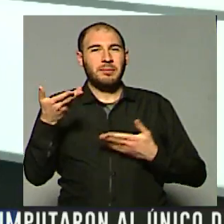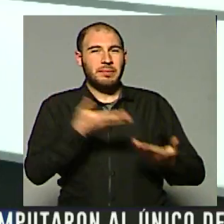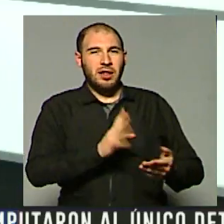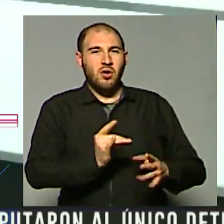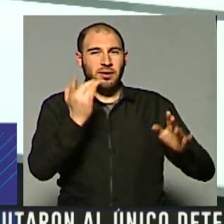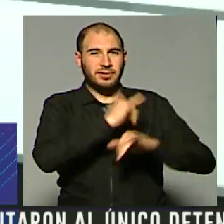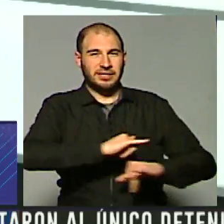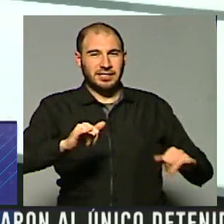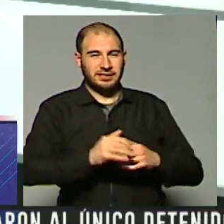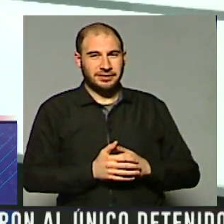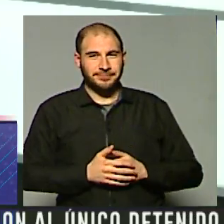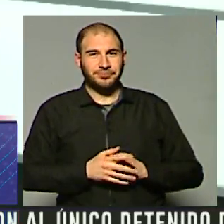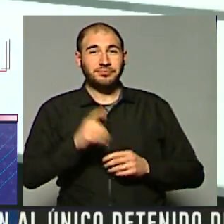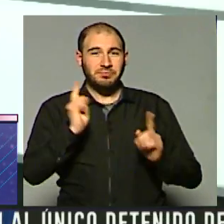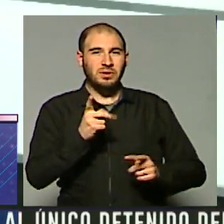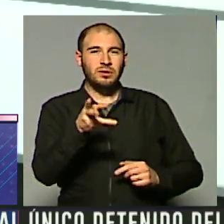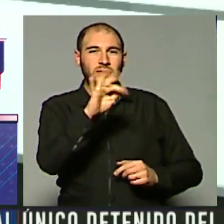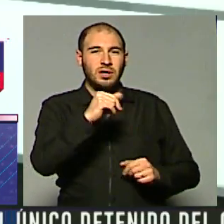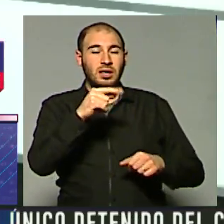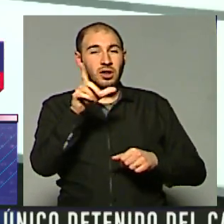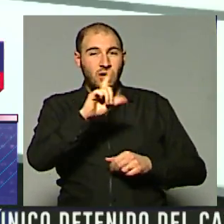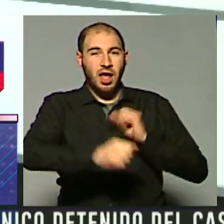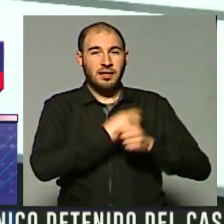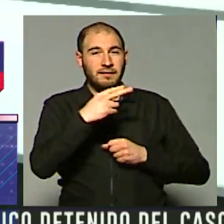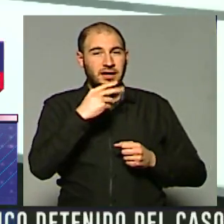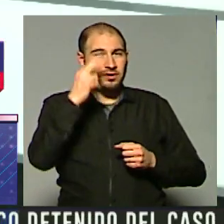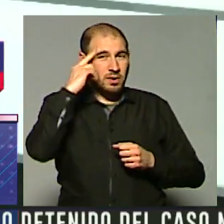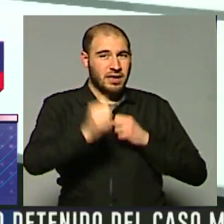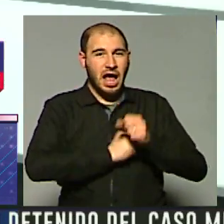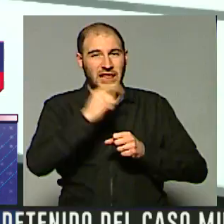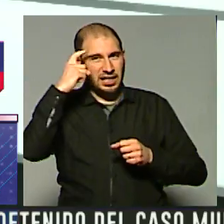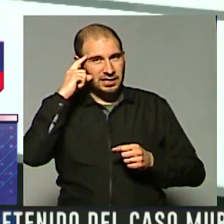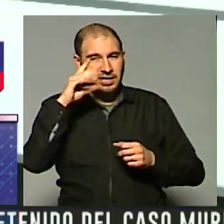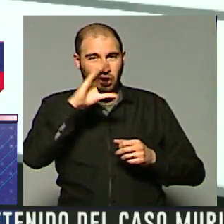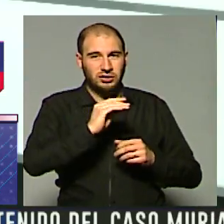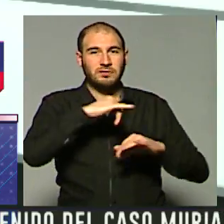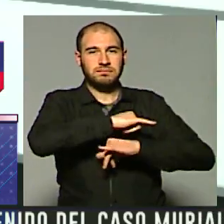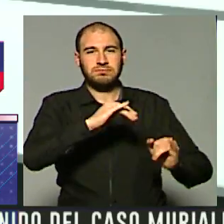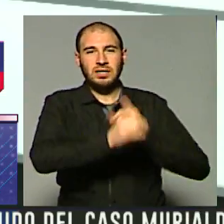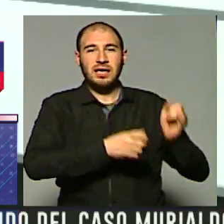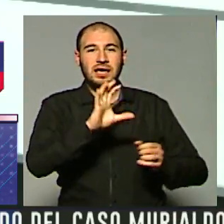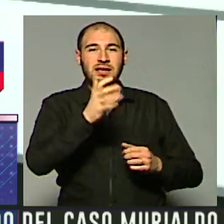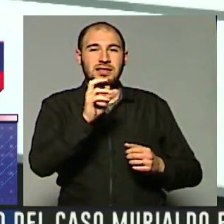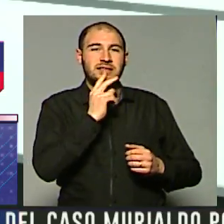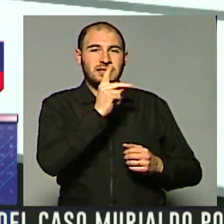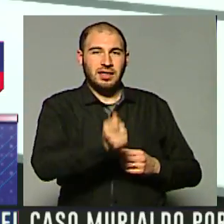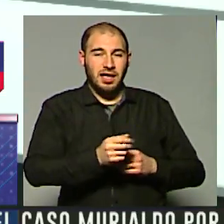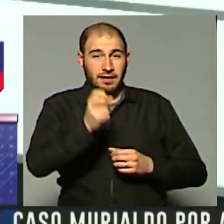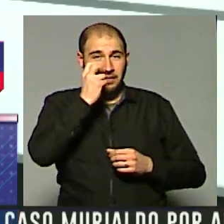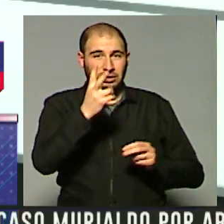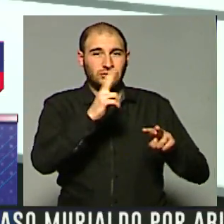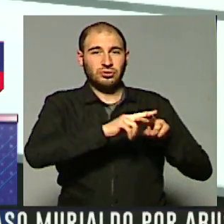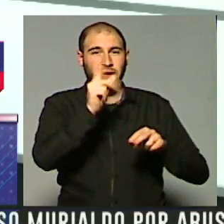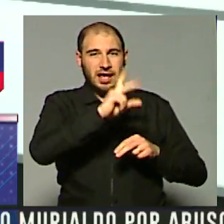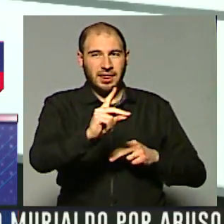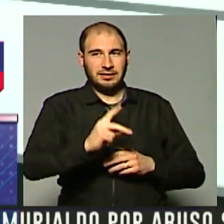Bienvenidos a Unidiversidad Noticias. Como todos los días, de lunes a viernes, de 21 a 22, los vamos a informar por el canal 30 de la TDA, 22 en